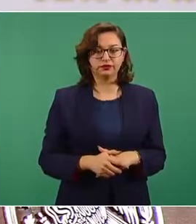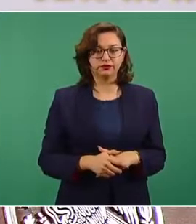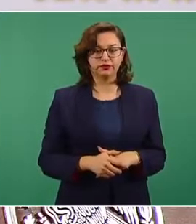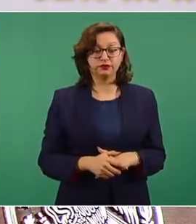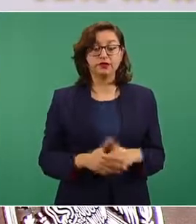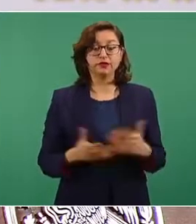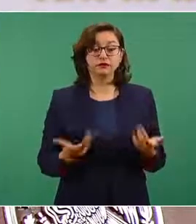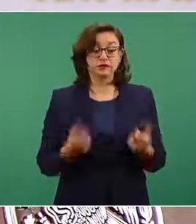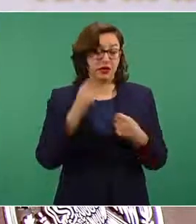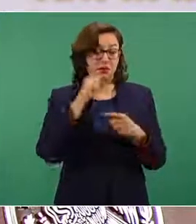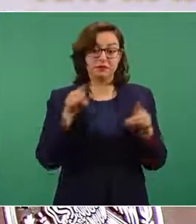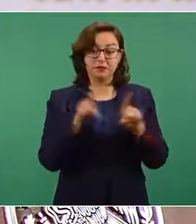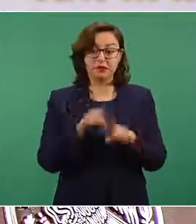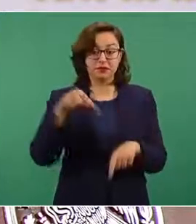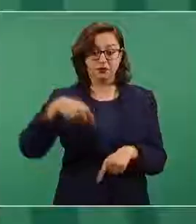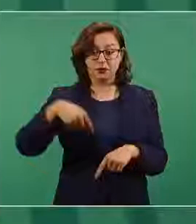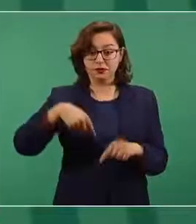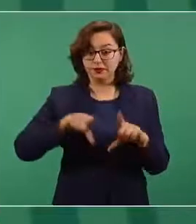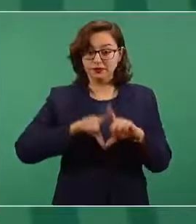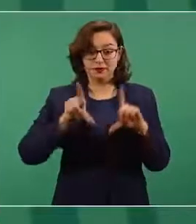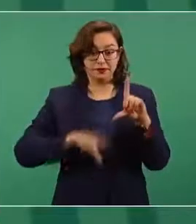Es el caso de México.